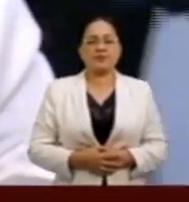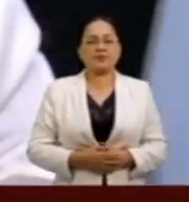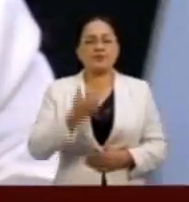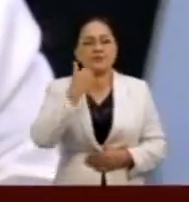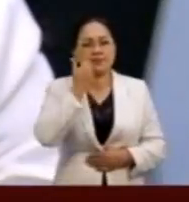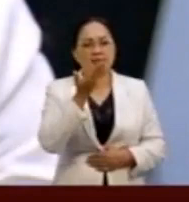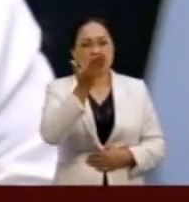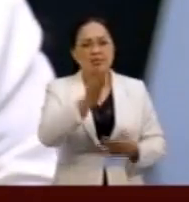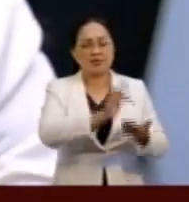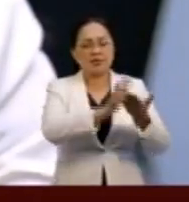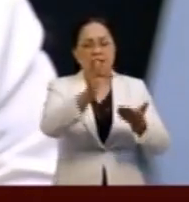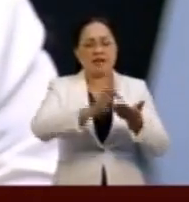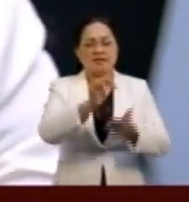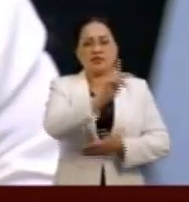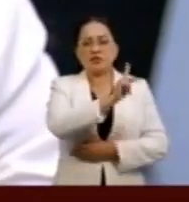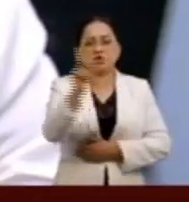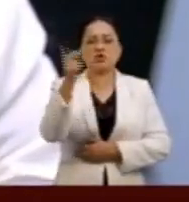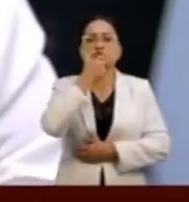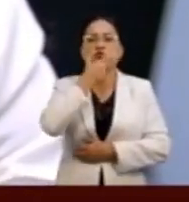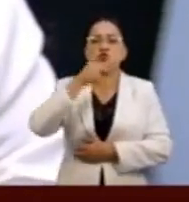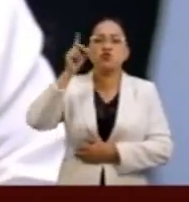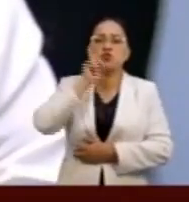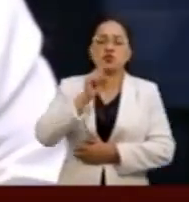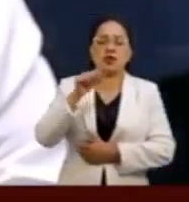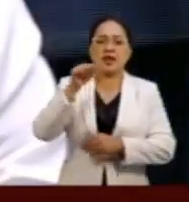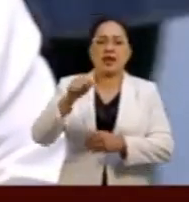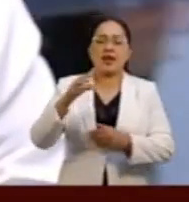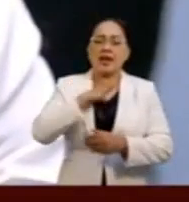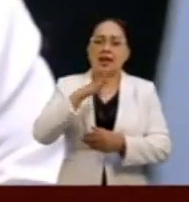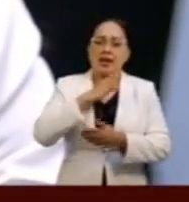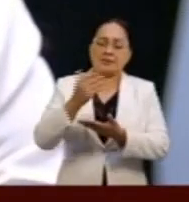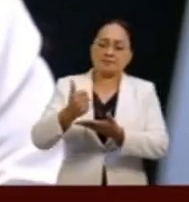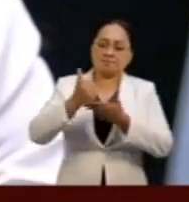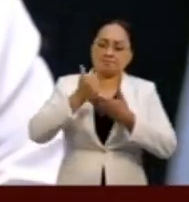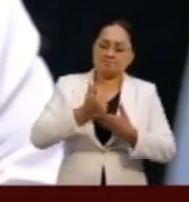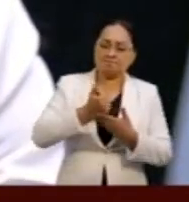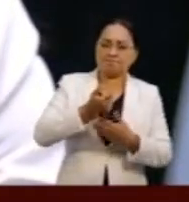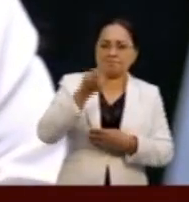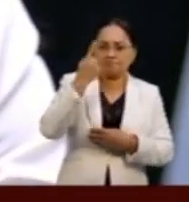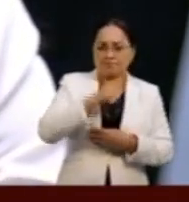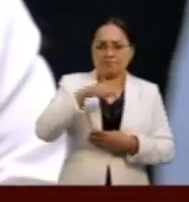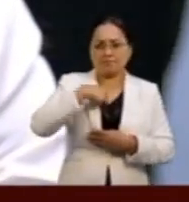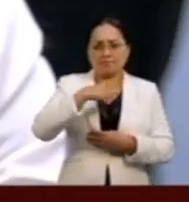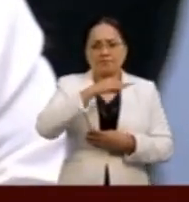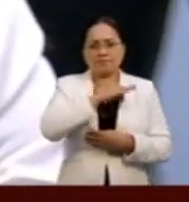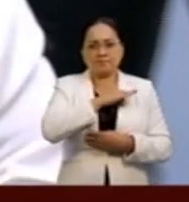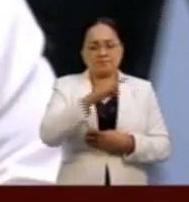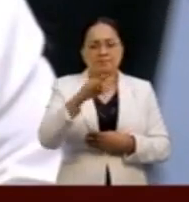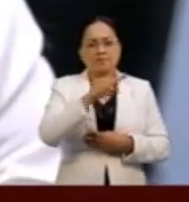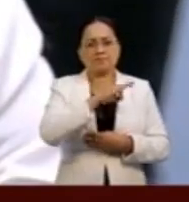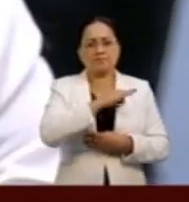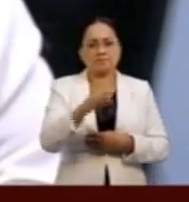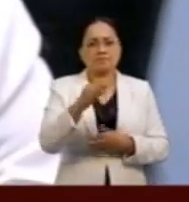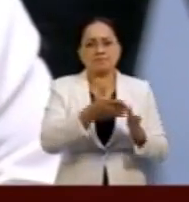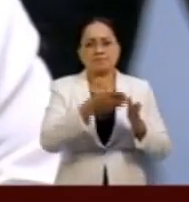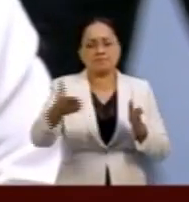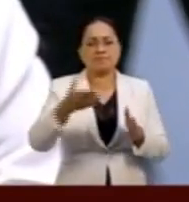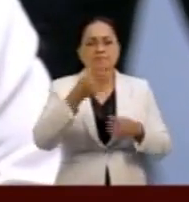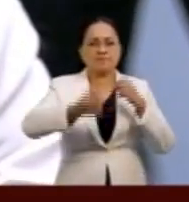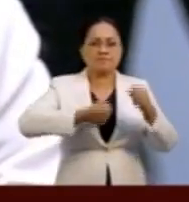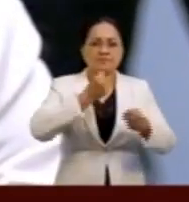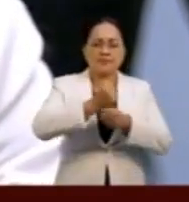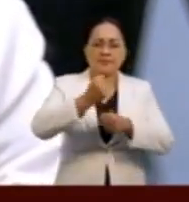Agradecer a todas y todos ustedes por haber hecho posible que durante estos